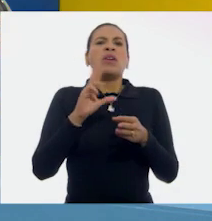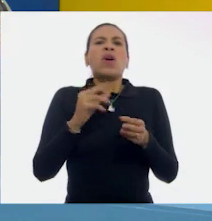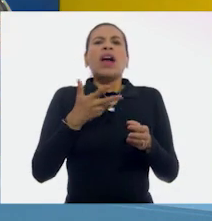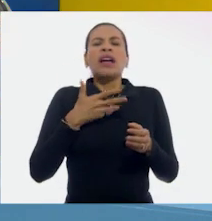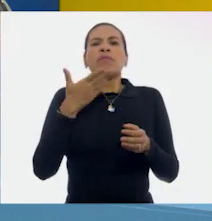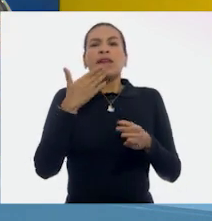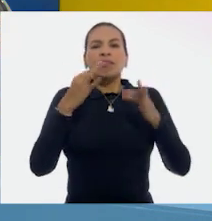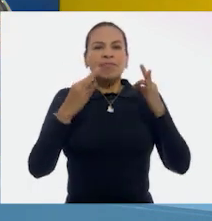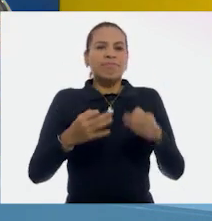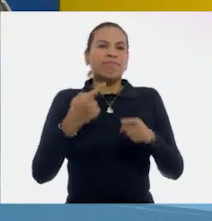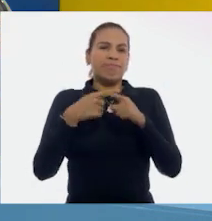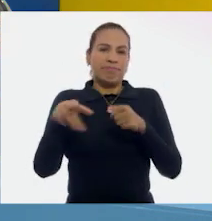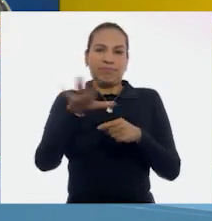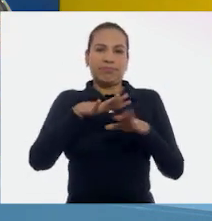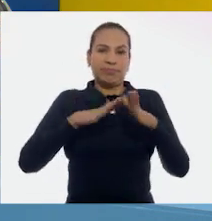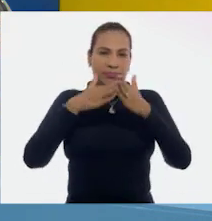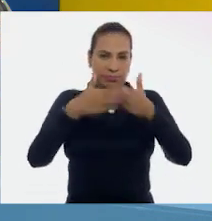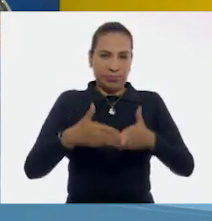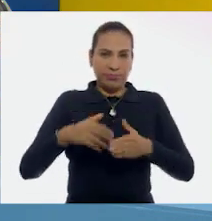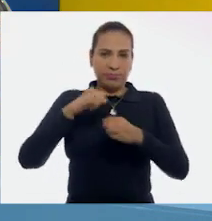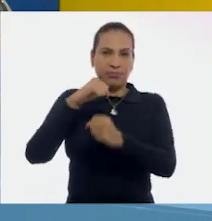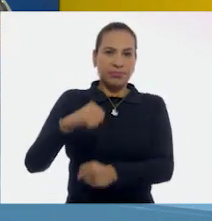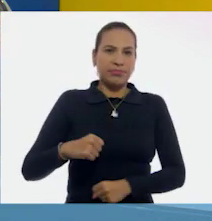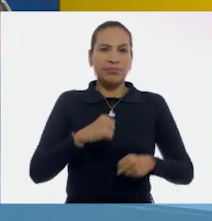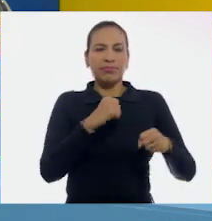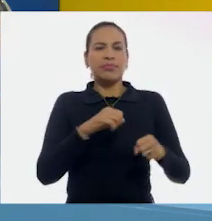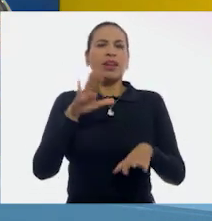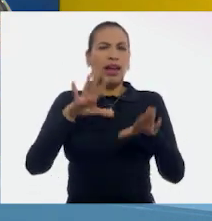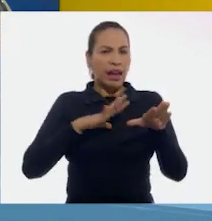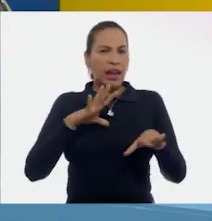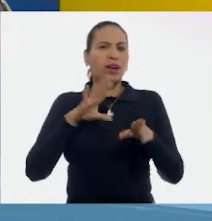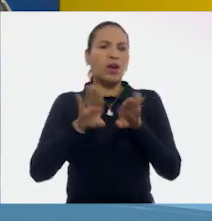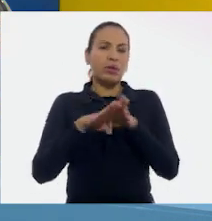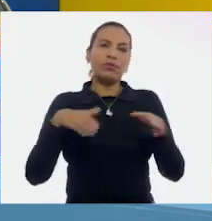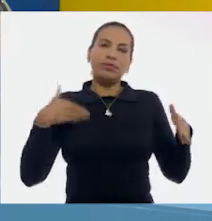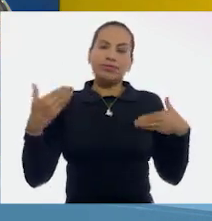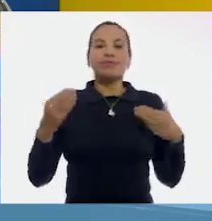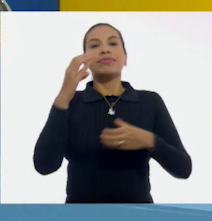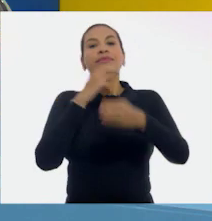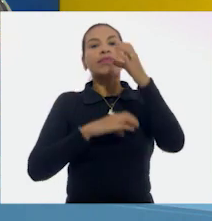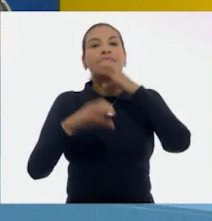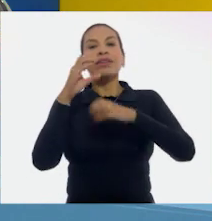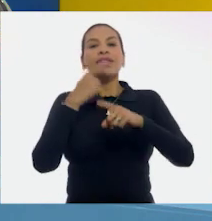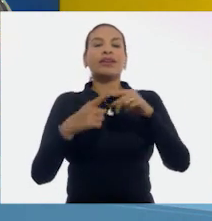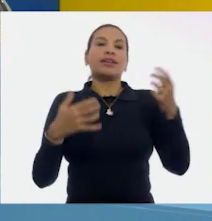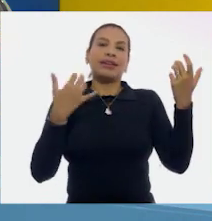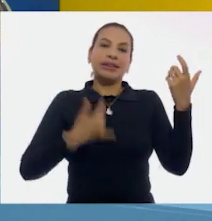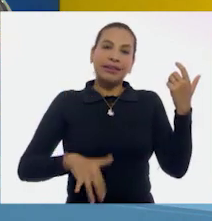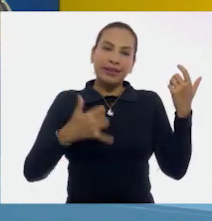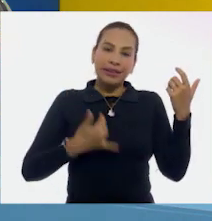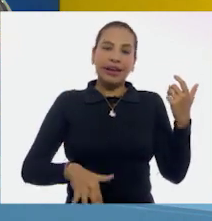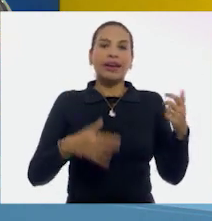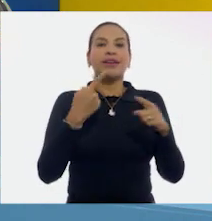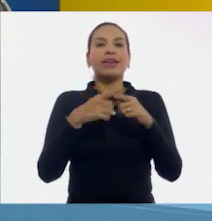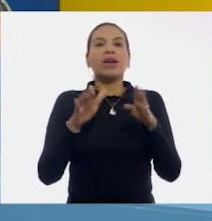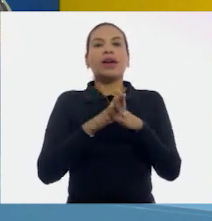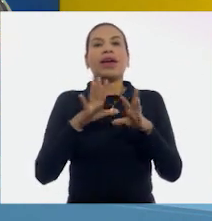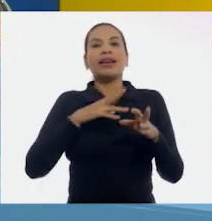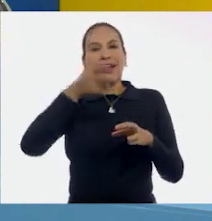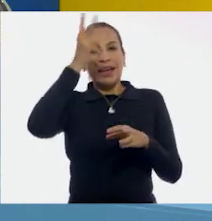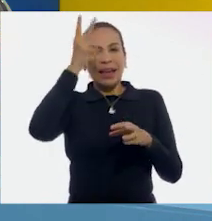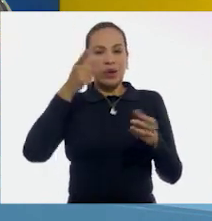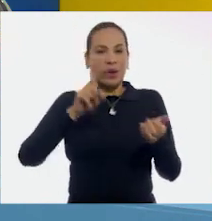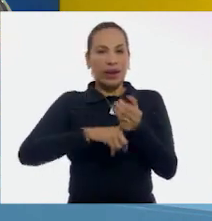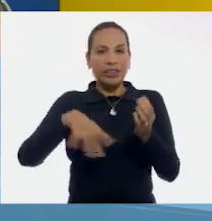condiciones, los navegantes no carecían de algunas diversiones. Se cantaba y acompañaba con la guitarra, se organizaban peleas de